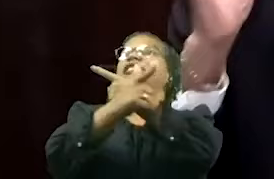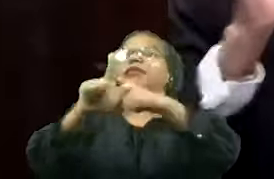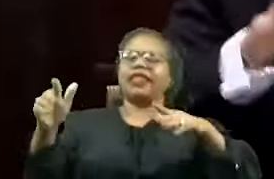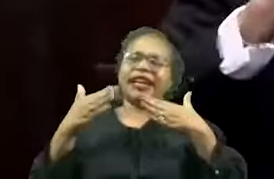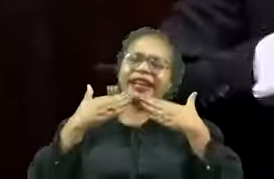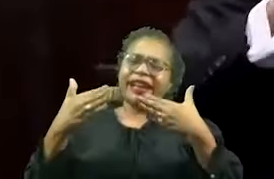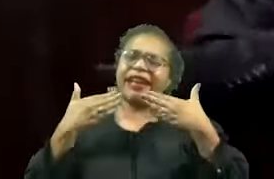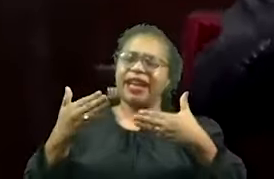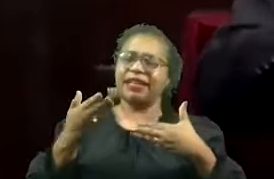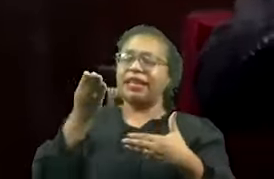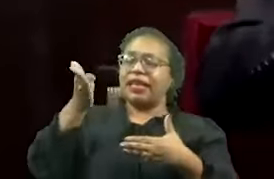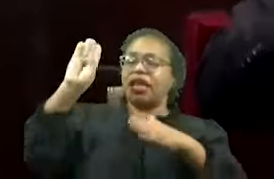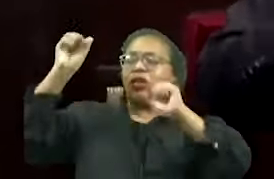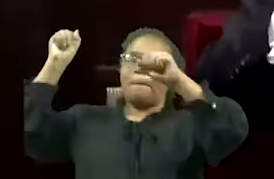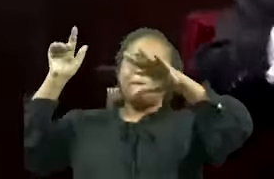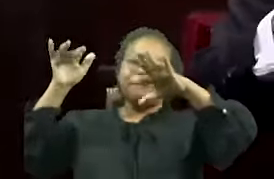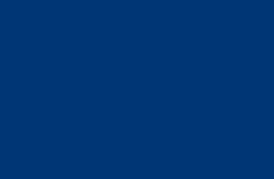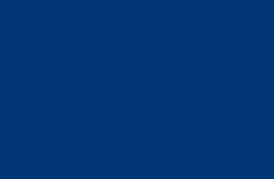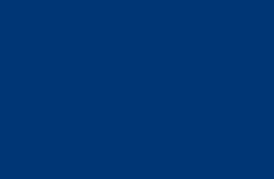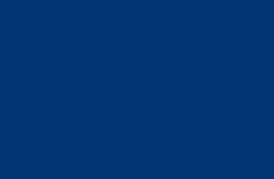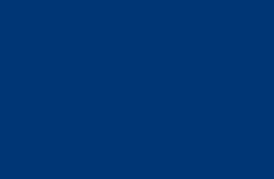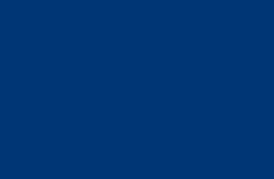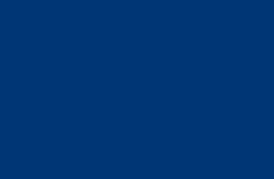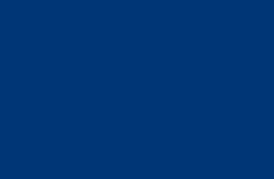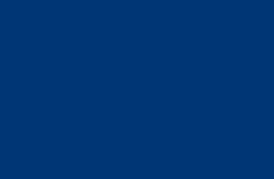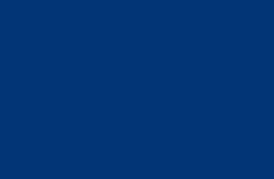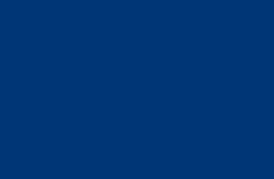bendiga siempre la República Dominicana